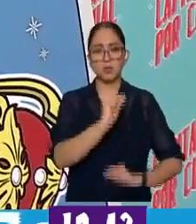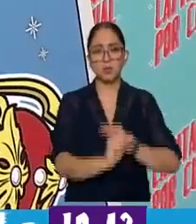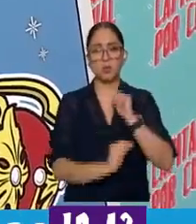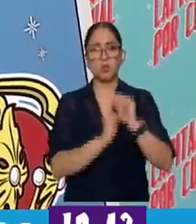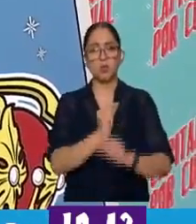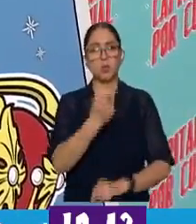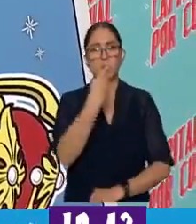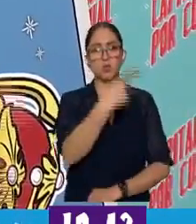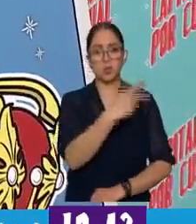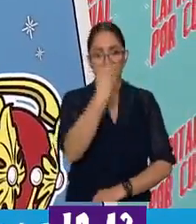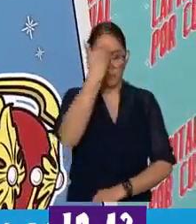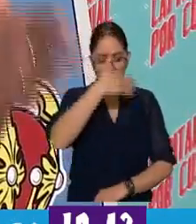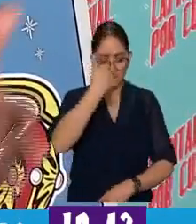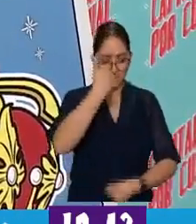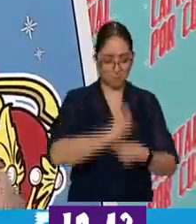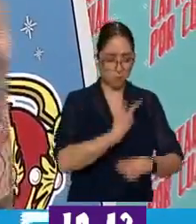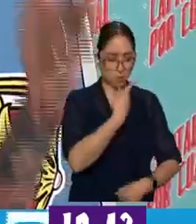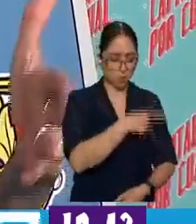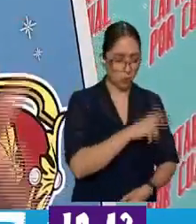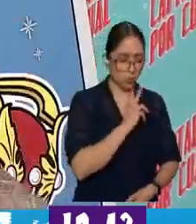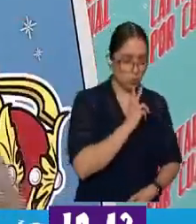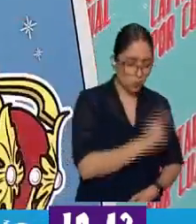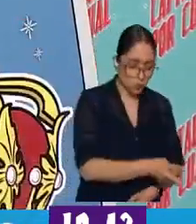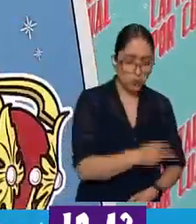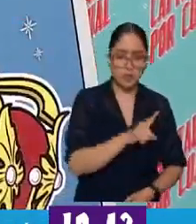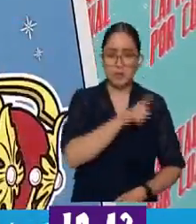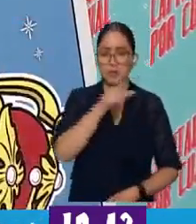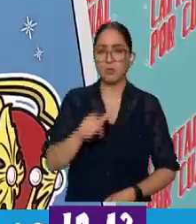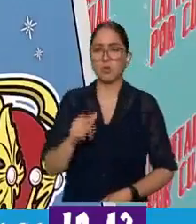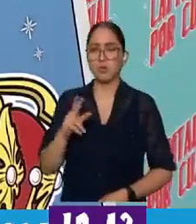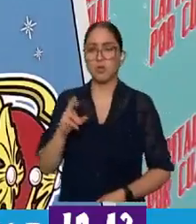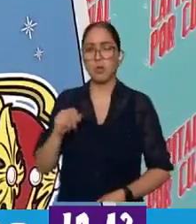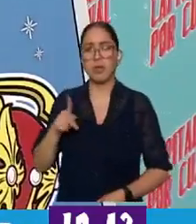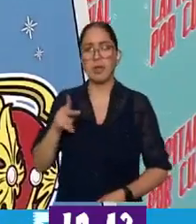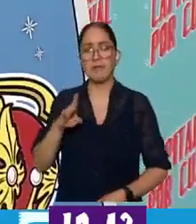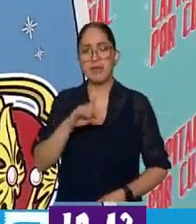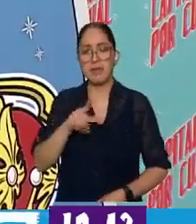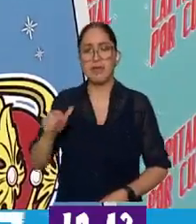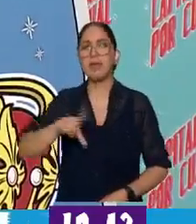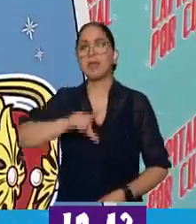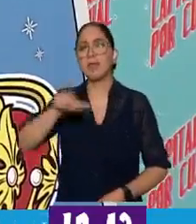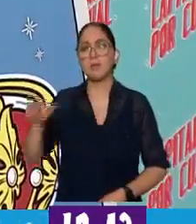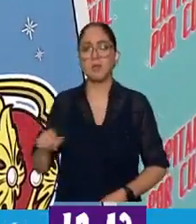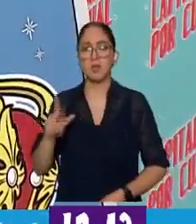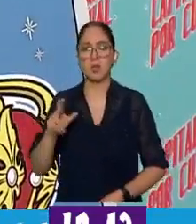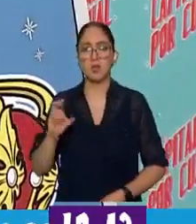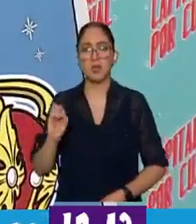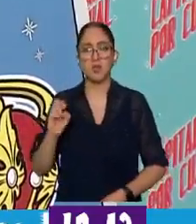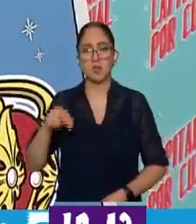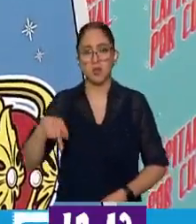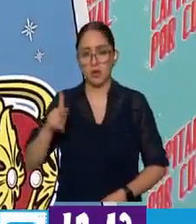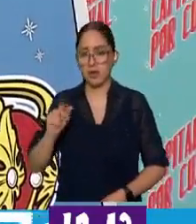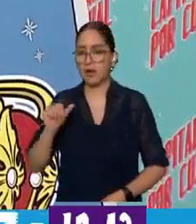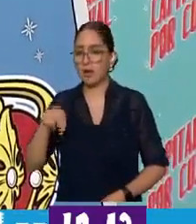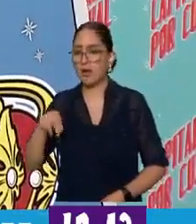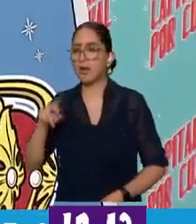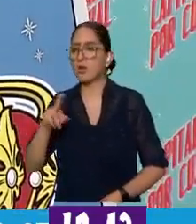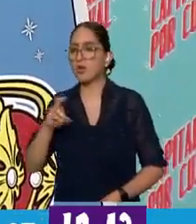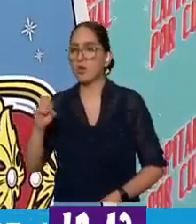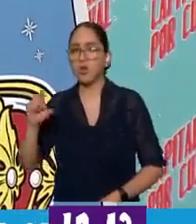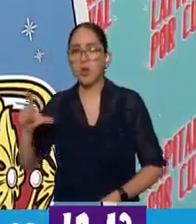voz, su interpretación, los 50, su etapa rockabilly, los 60 viene el rock and roll y viene esta experimentación